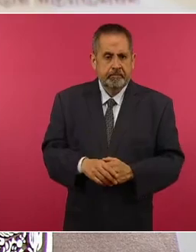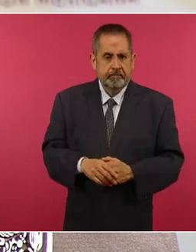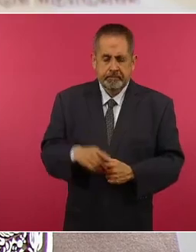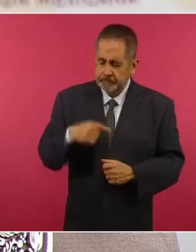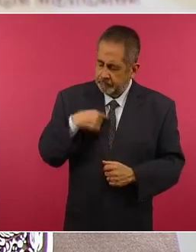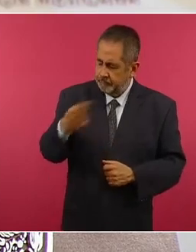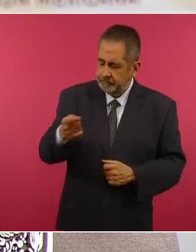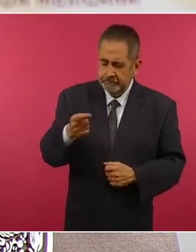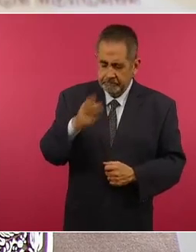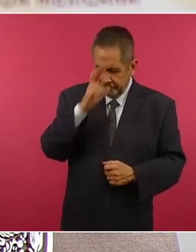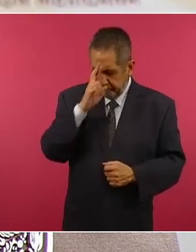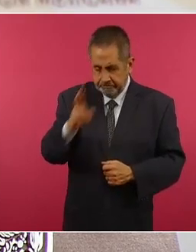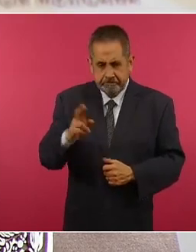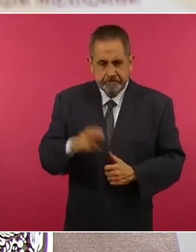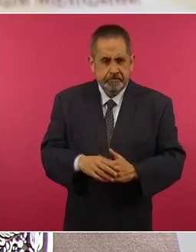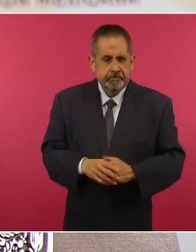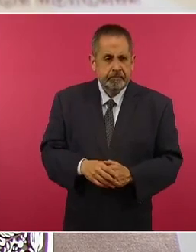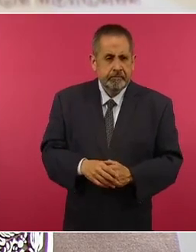hay.